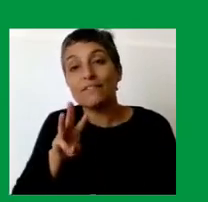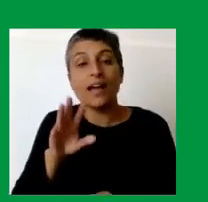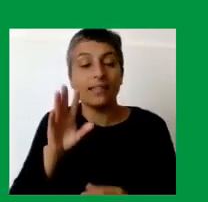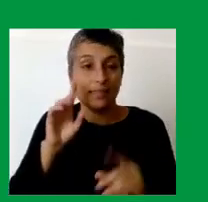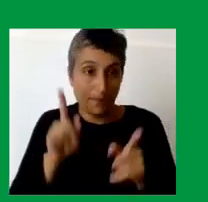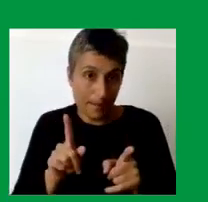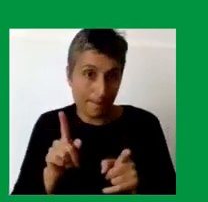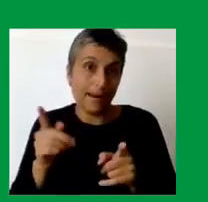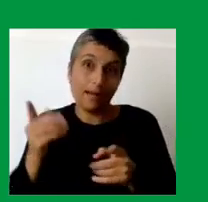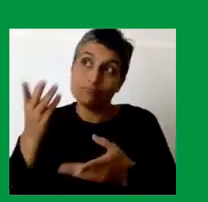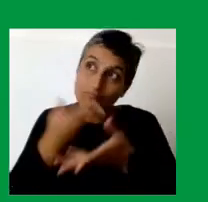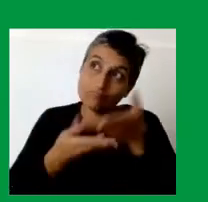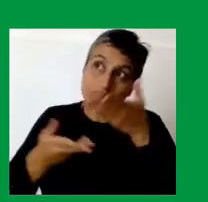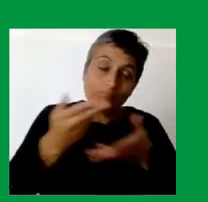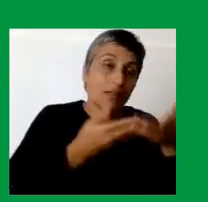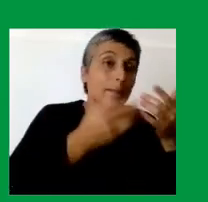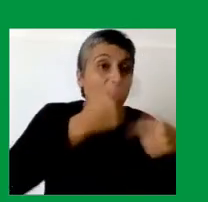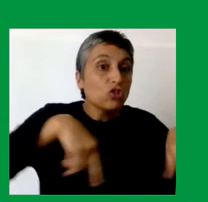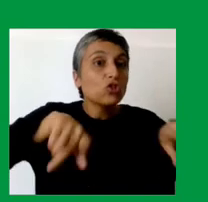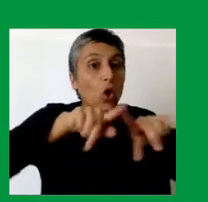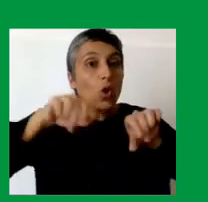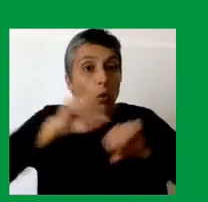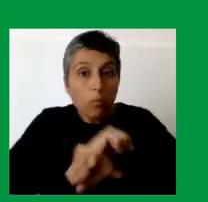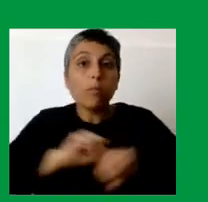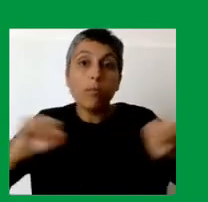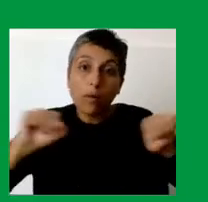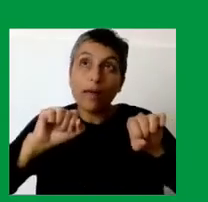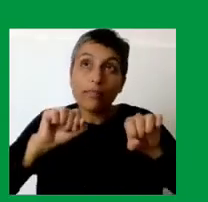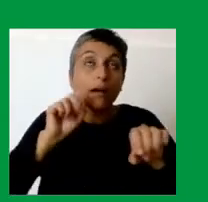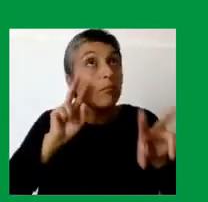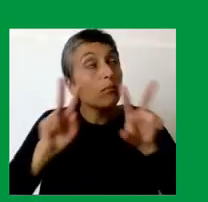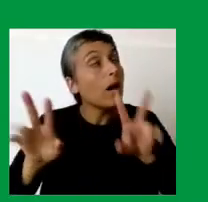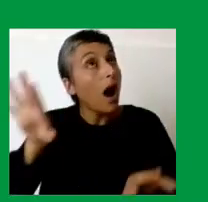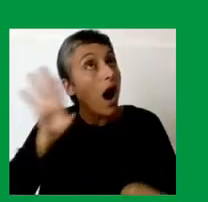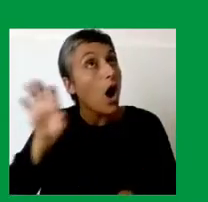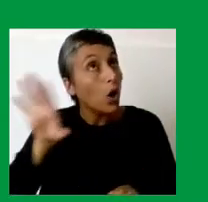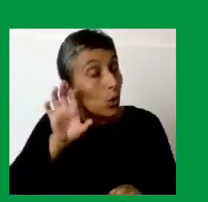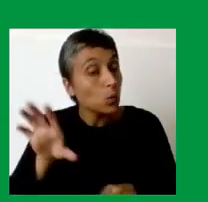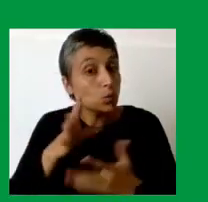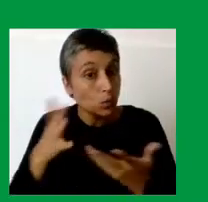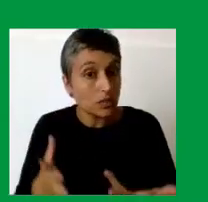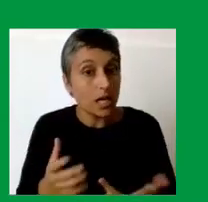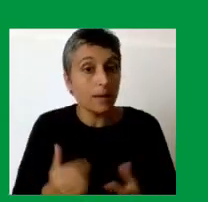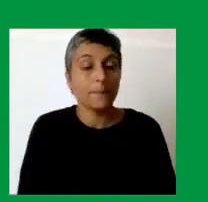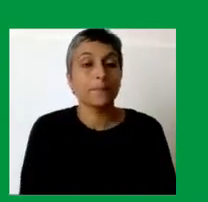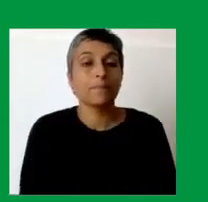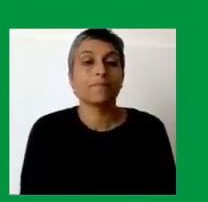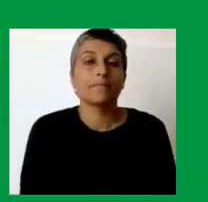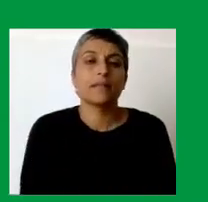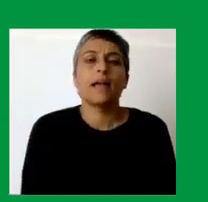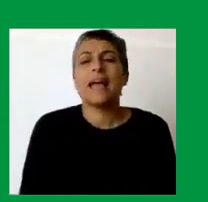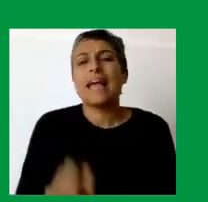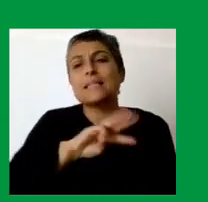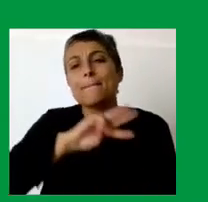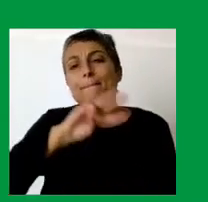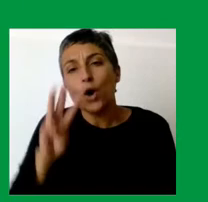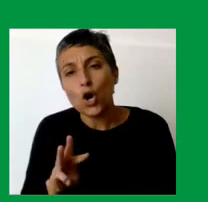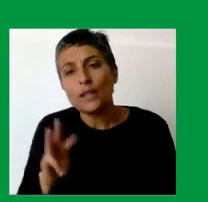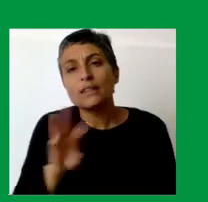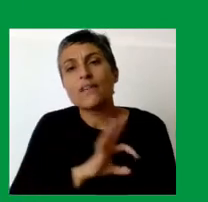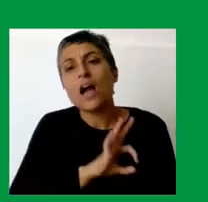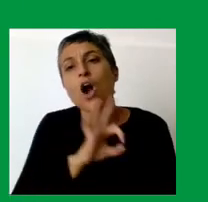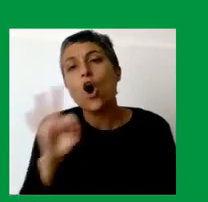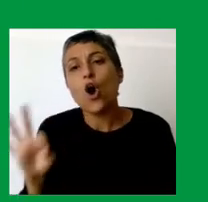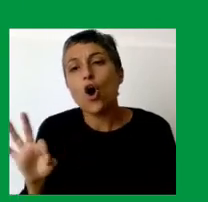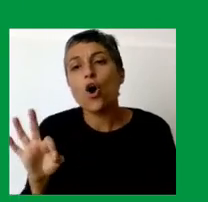circulación, para que todas y todas lo puedan utilizar, remixar, pensar en otras cosas, en Spotify, en